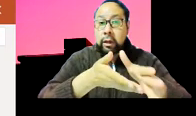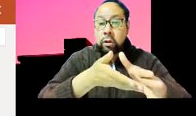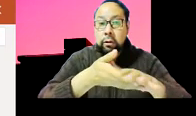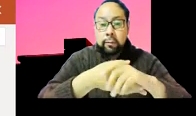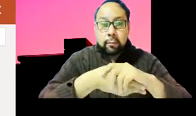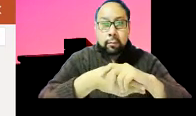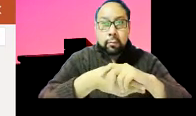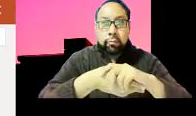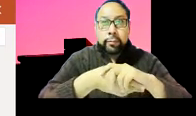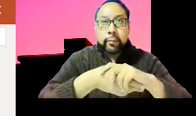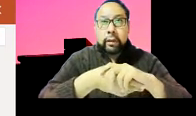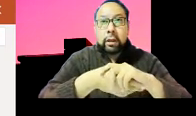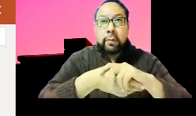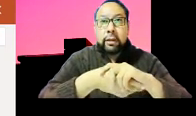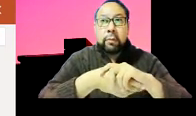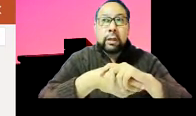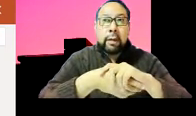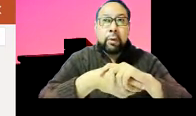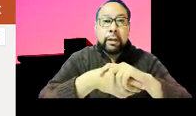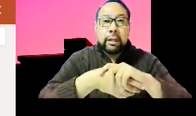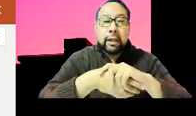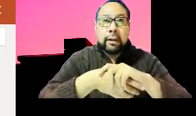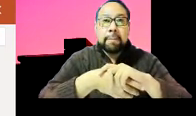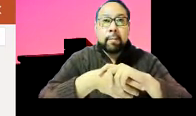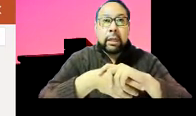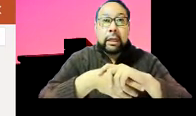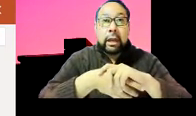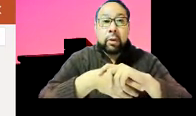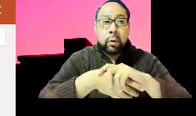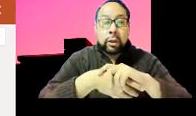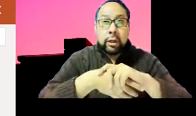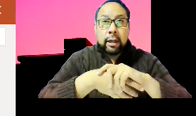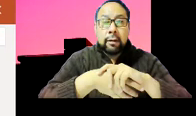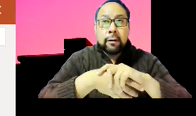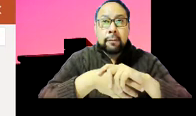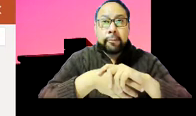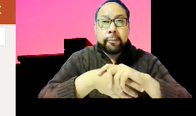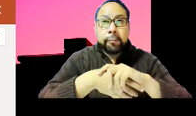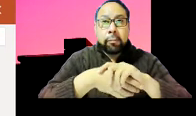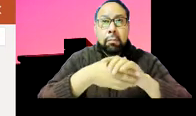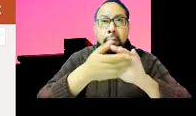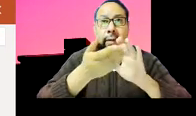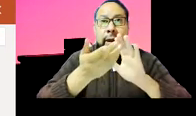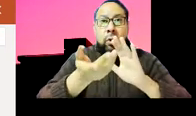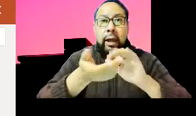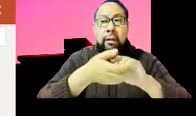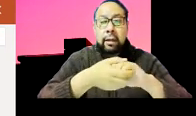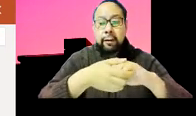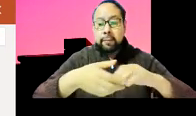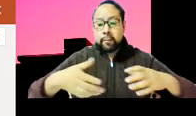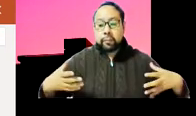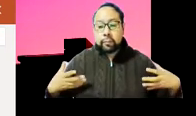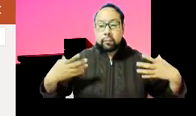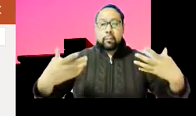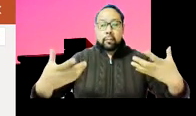coacción o no hay coacción? Si lo metemos en la publicidad y queremos coaccionar, en lugar